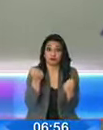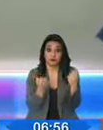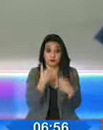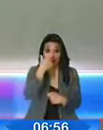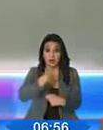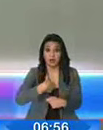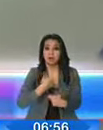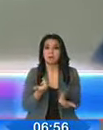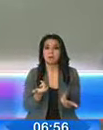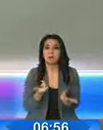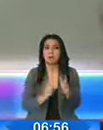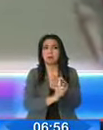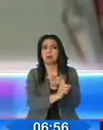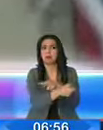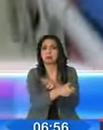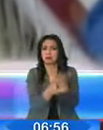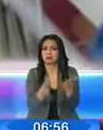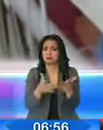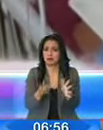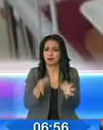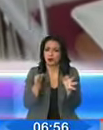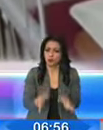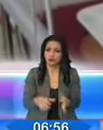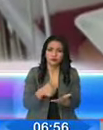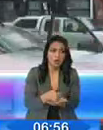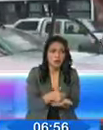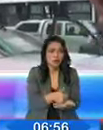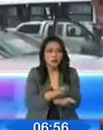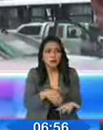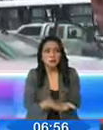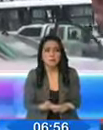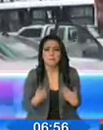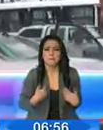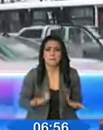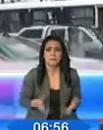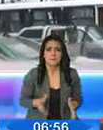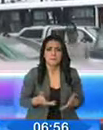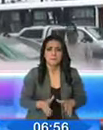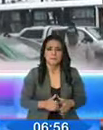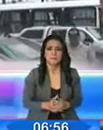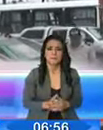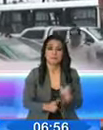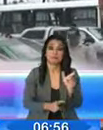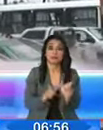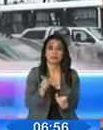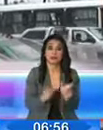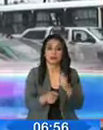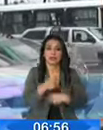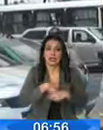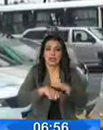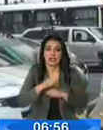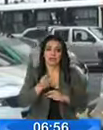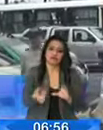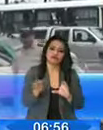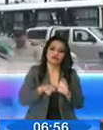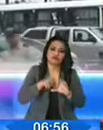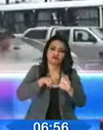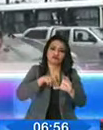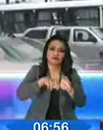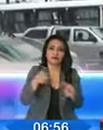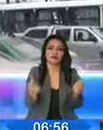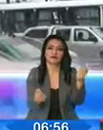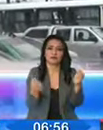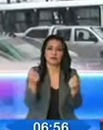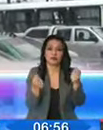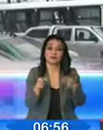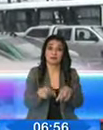del accidente cuando las unidades de ayuda llegaron. Lastimosamente, estas personas se trasladaban pues en un vehículo no autorizado para